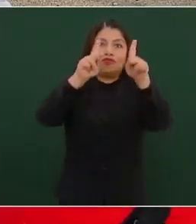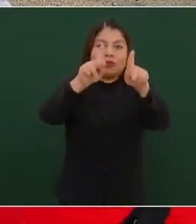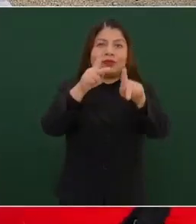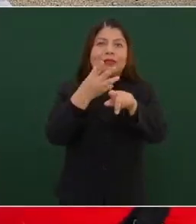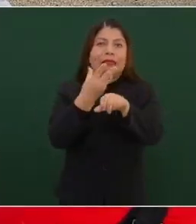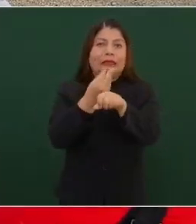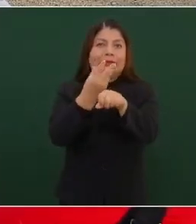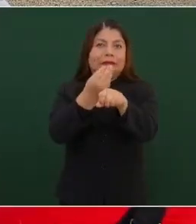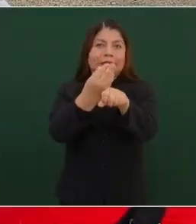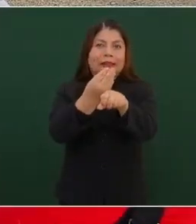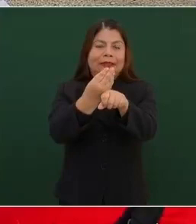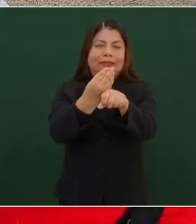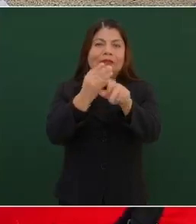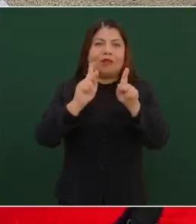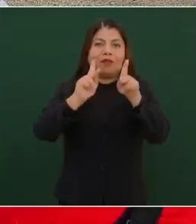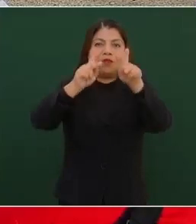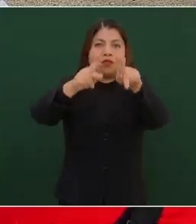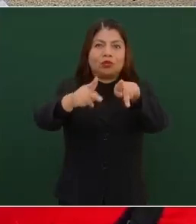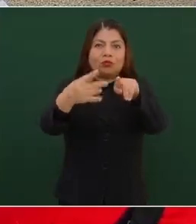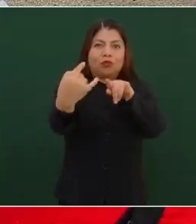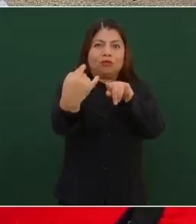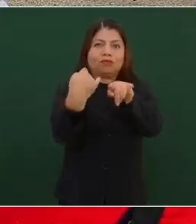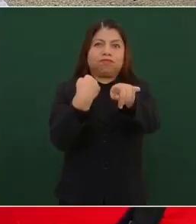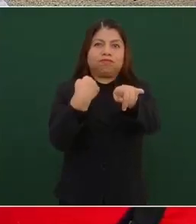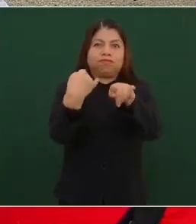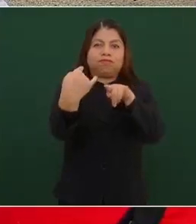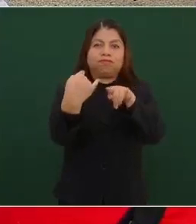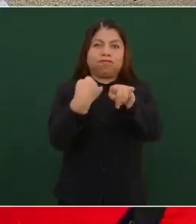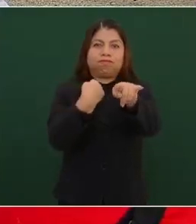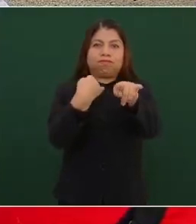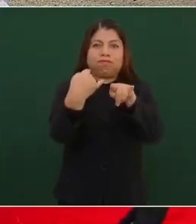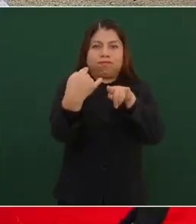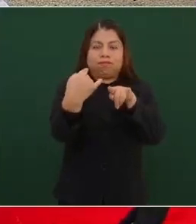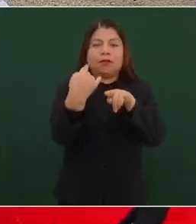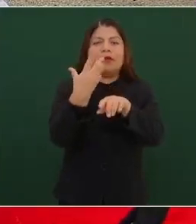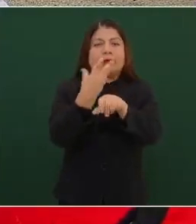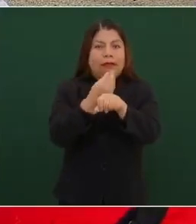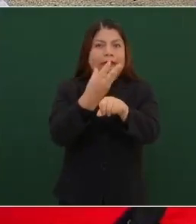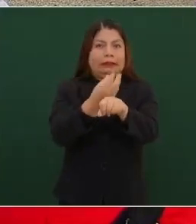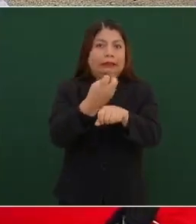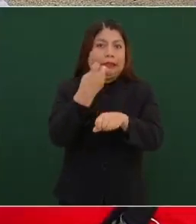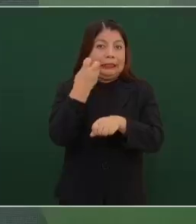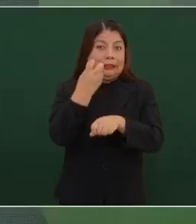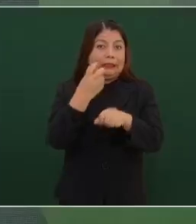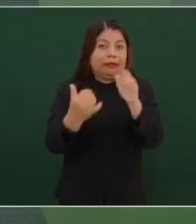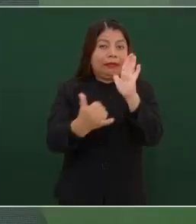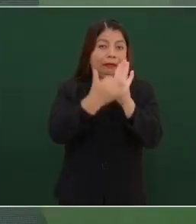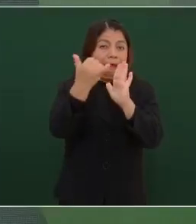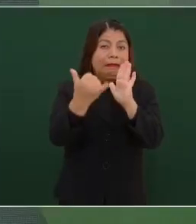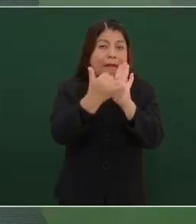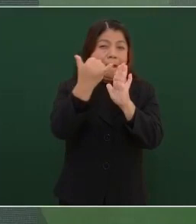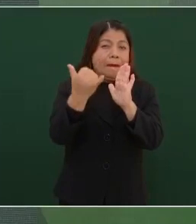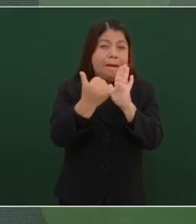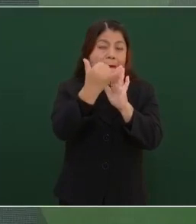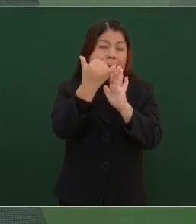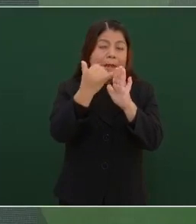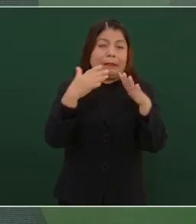de doble vía. Entonces, sí, es una obra muy importante.